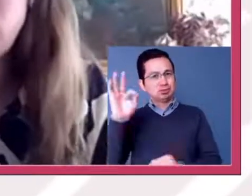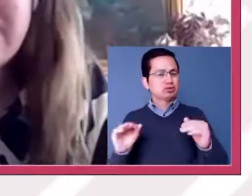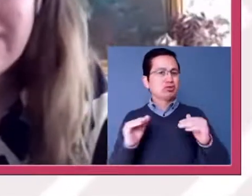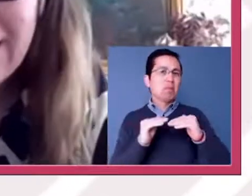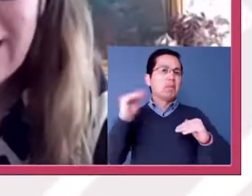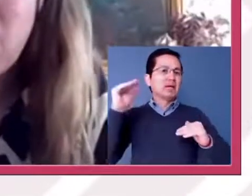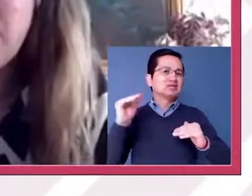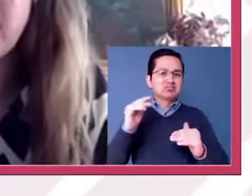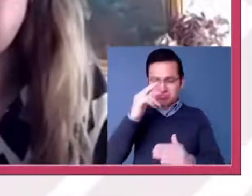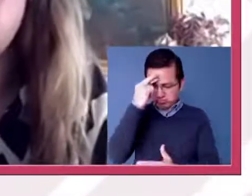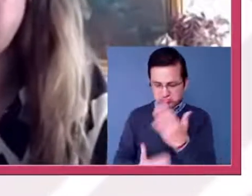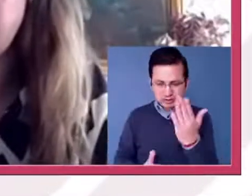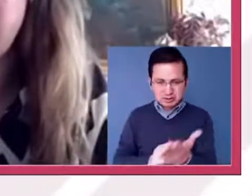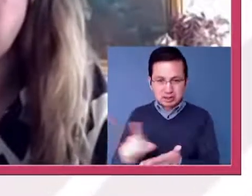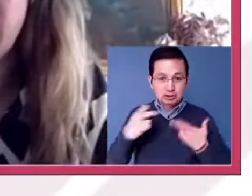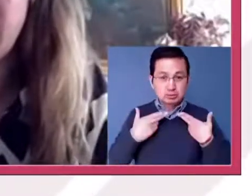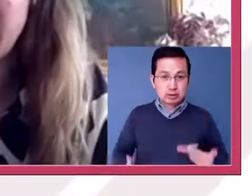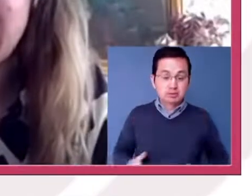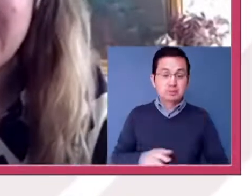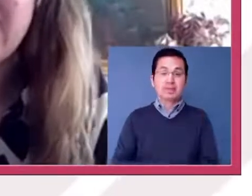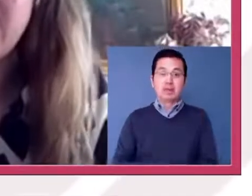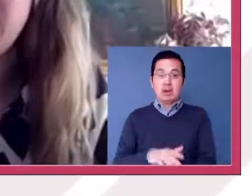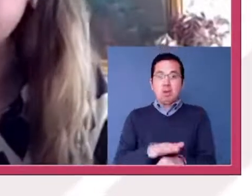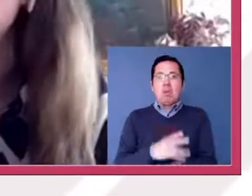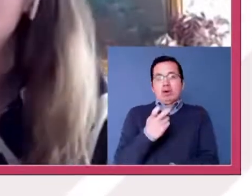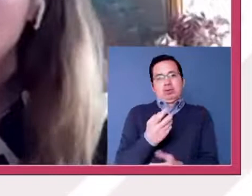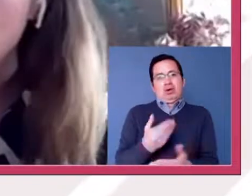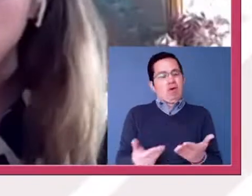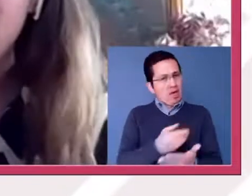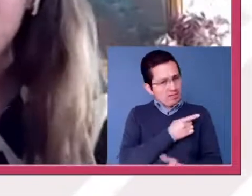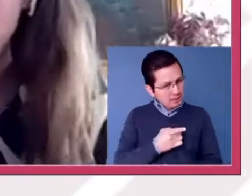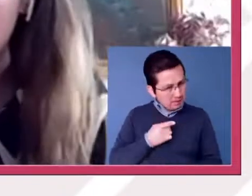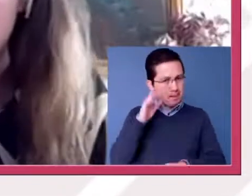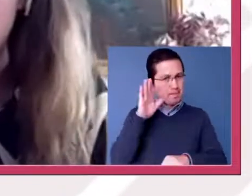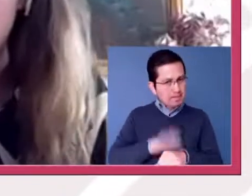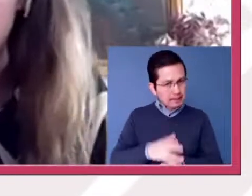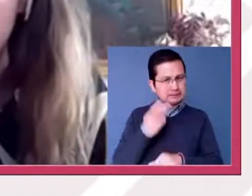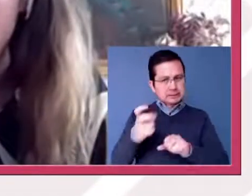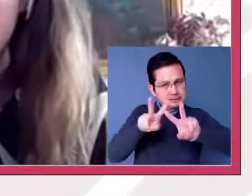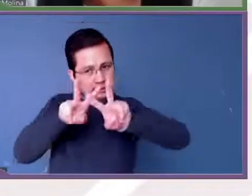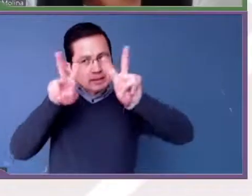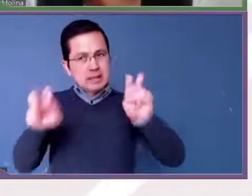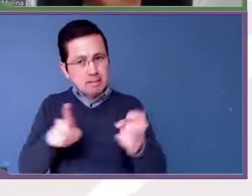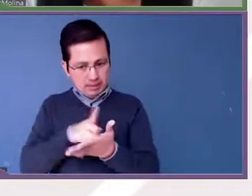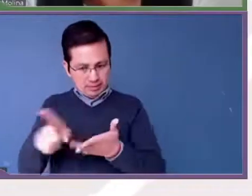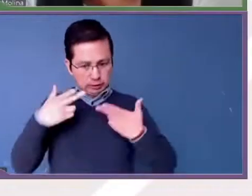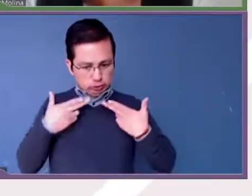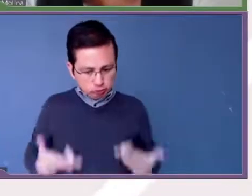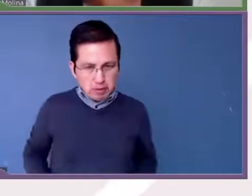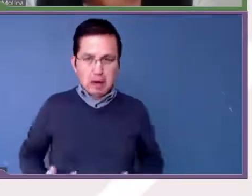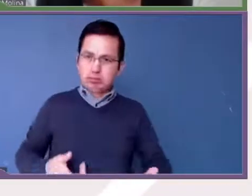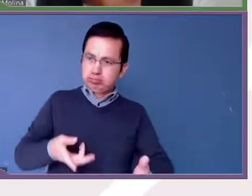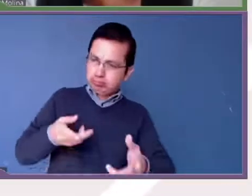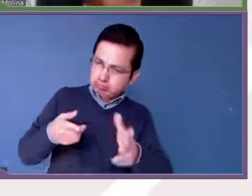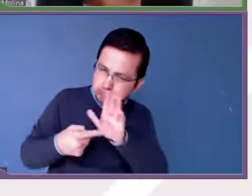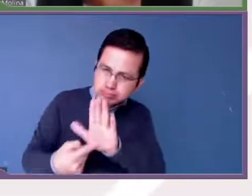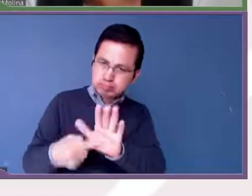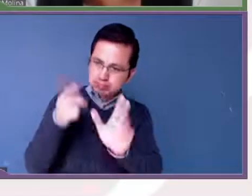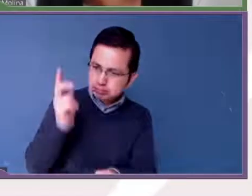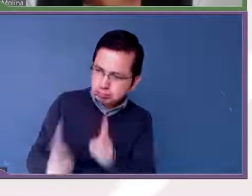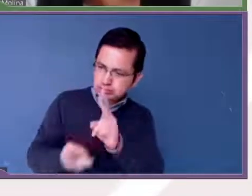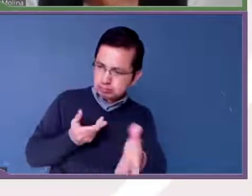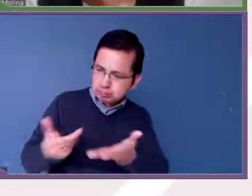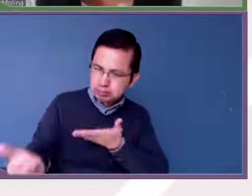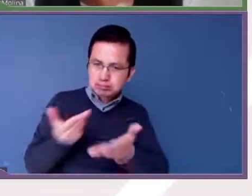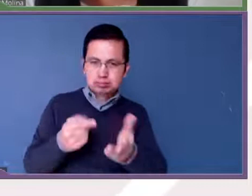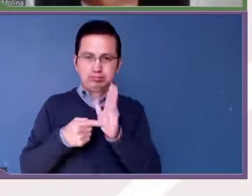de robustecer la conversación respecto a la garantía y protección de los derechos humanos. Sobre esta perspectiva y otras